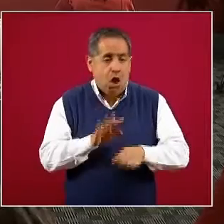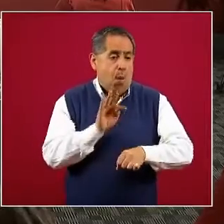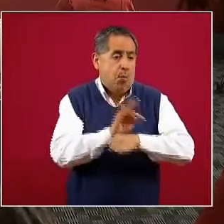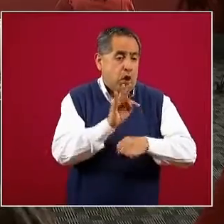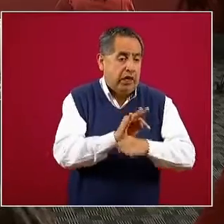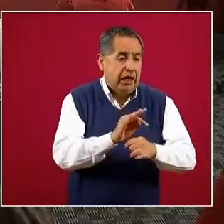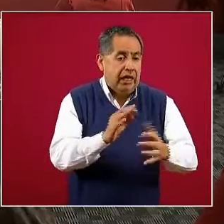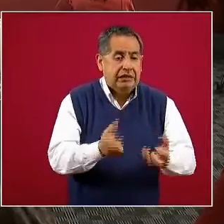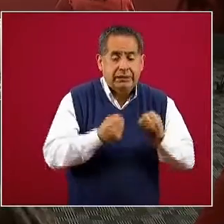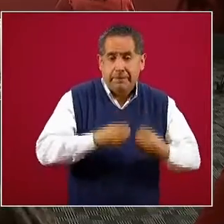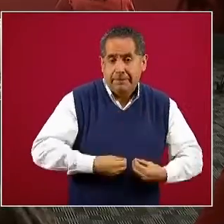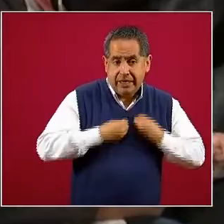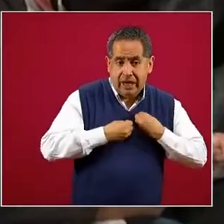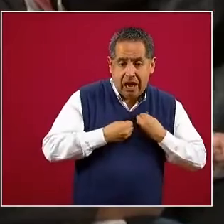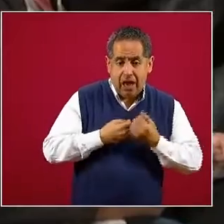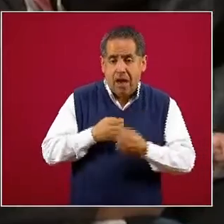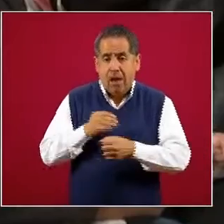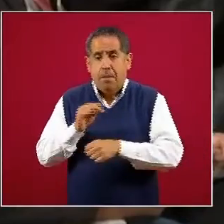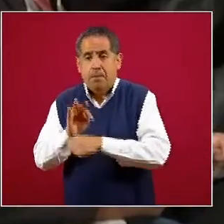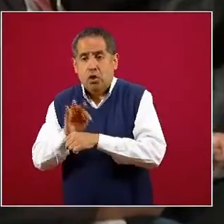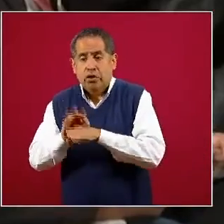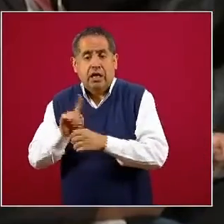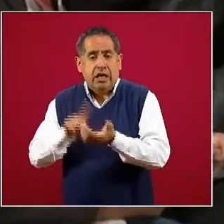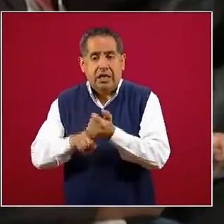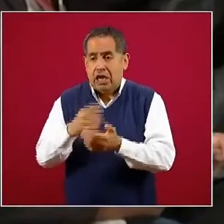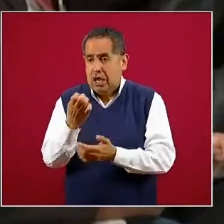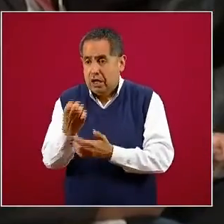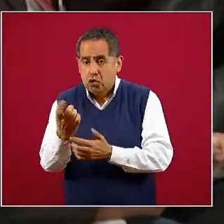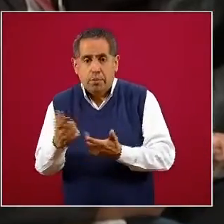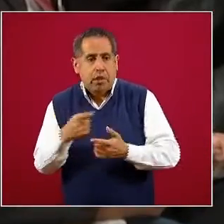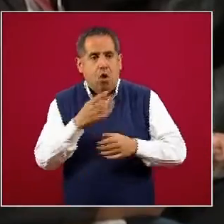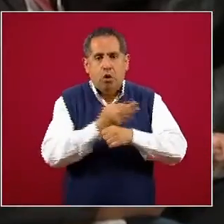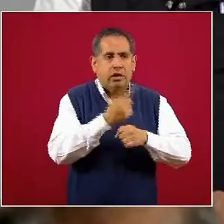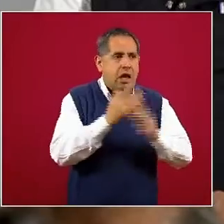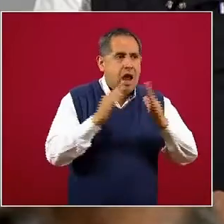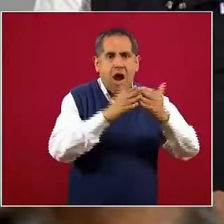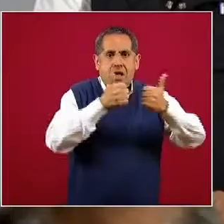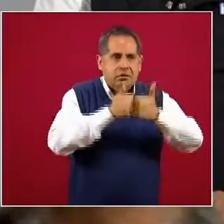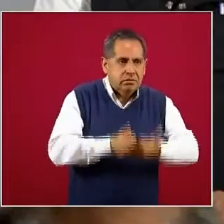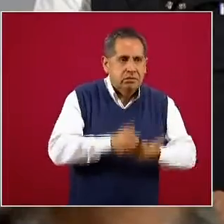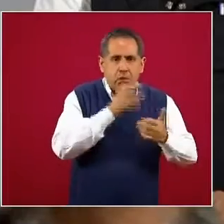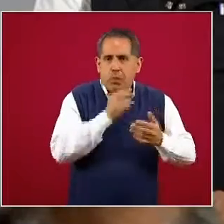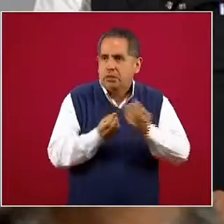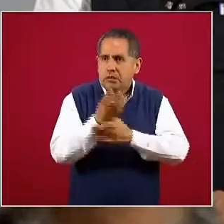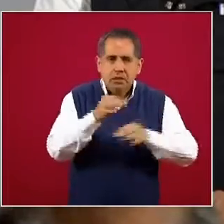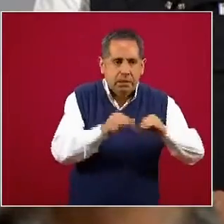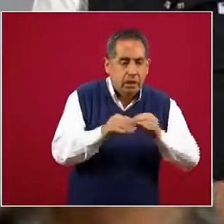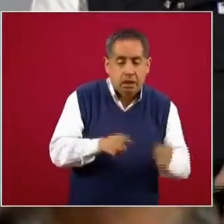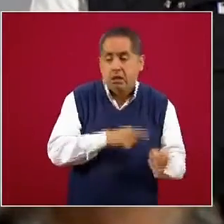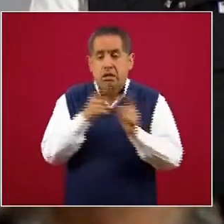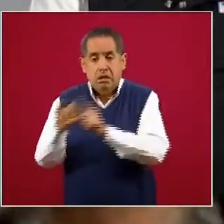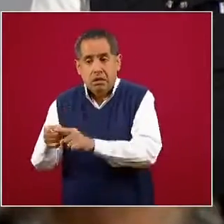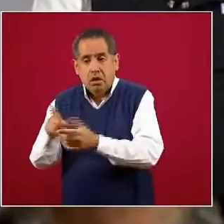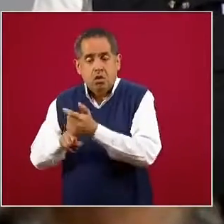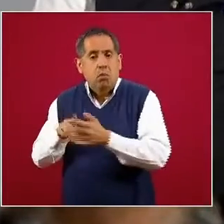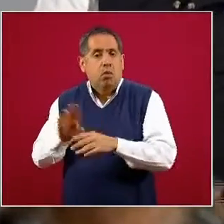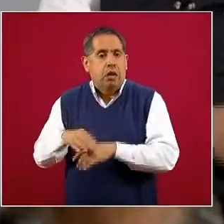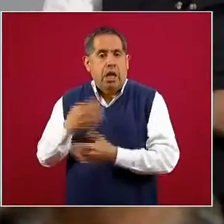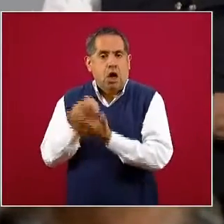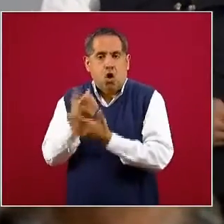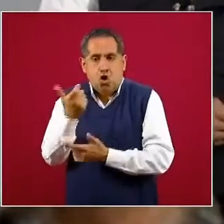política en mi persona, en la medida en que soy un funcionario técnico que la ley me mandata a proponer